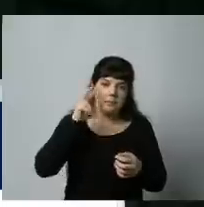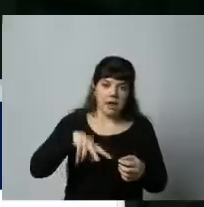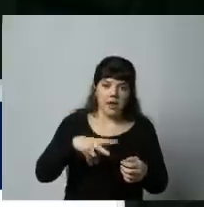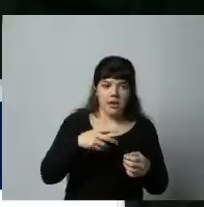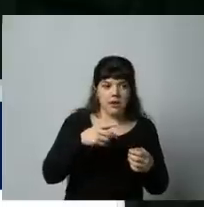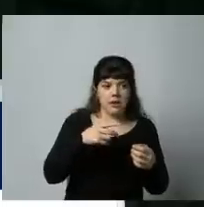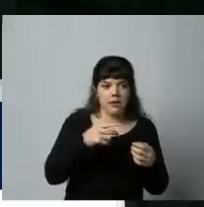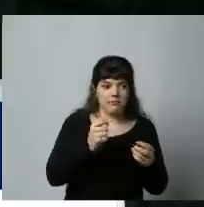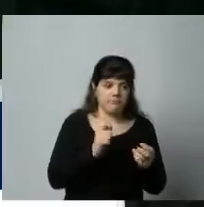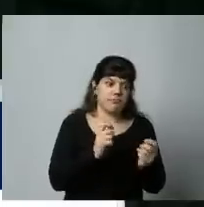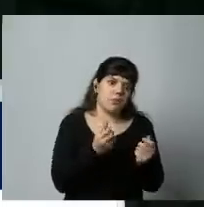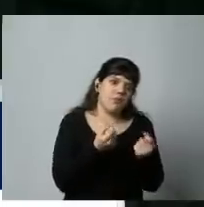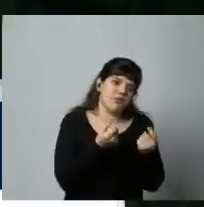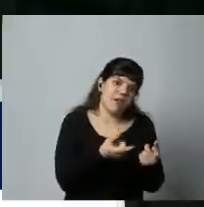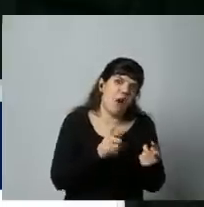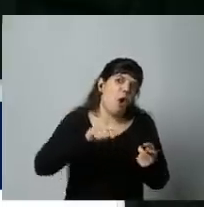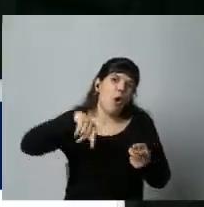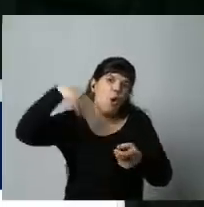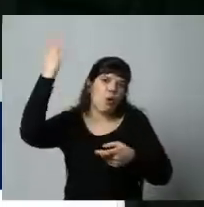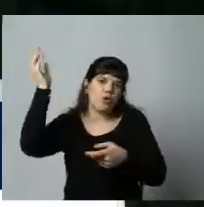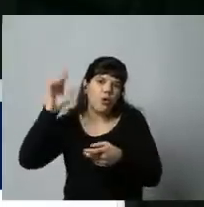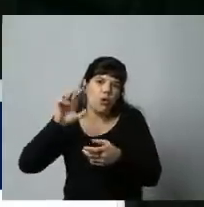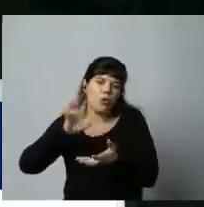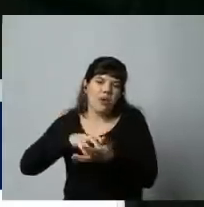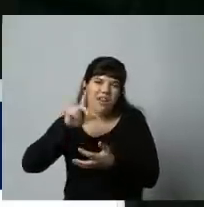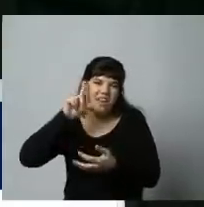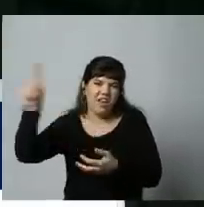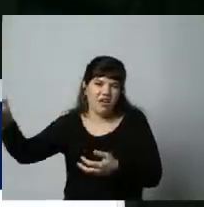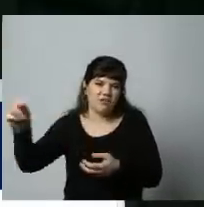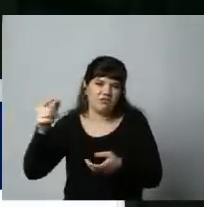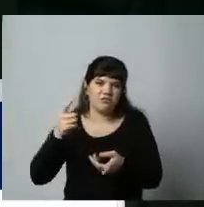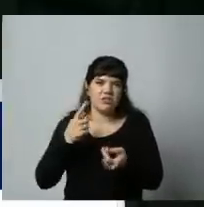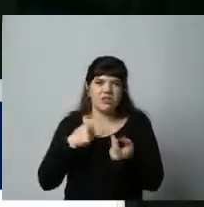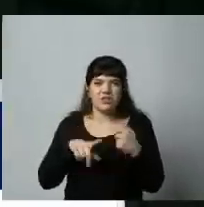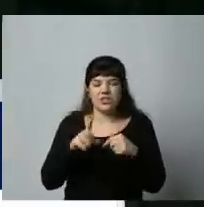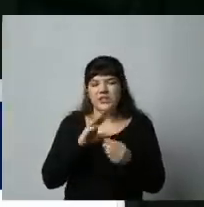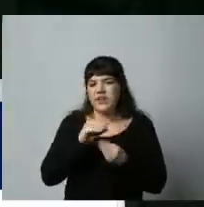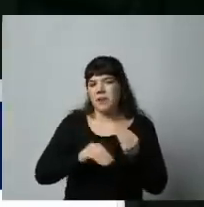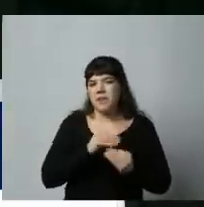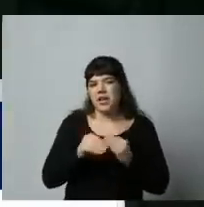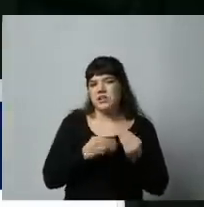ofrecía un lugar muy lejano y las